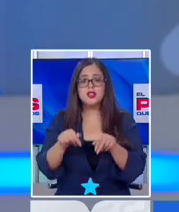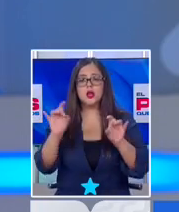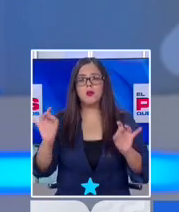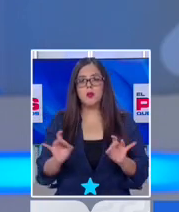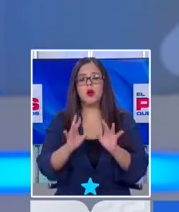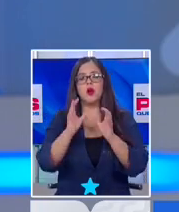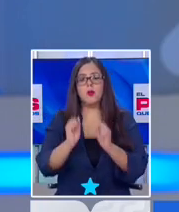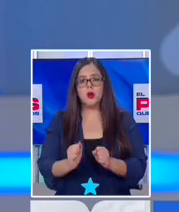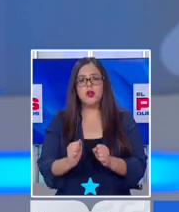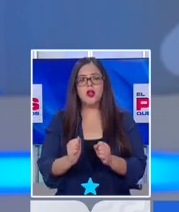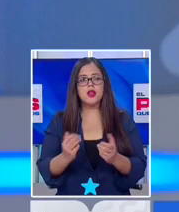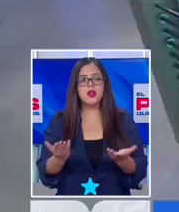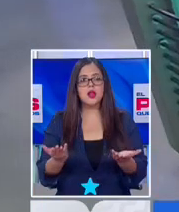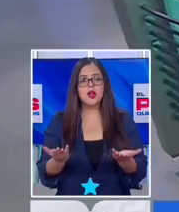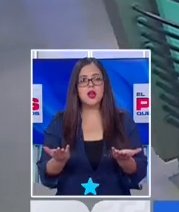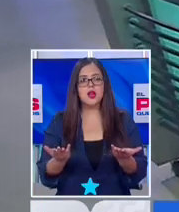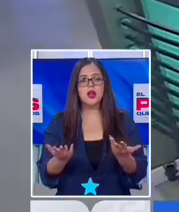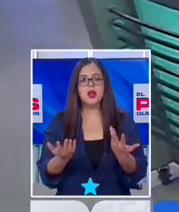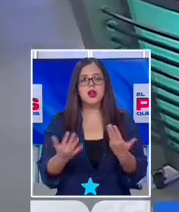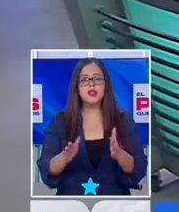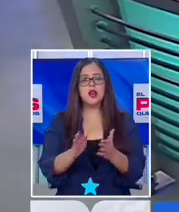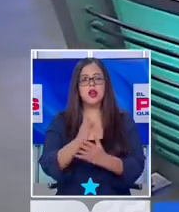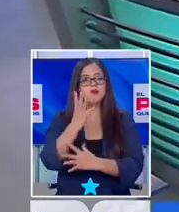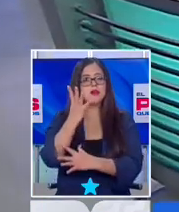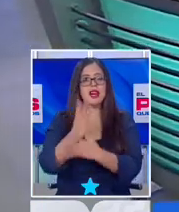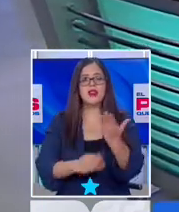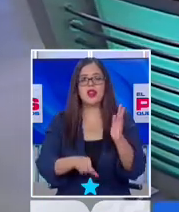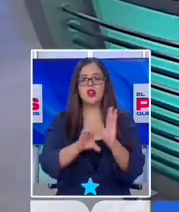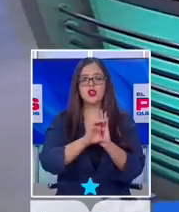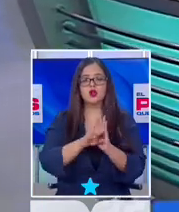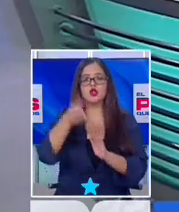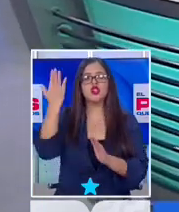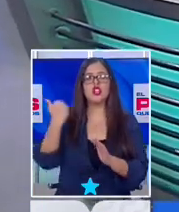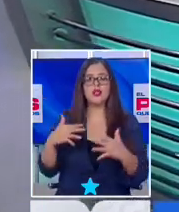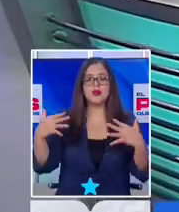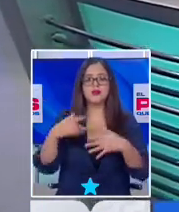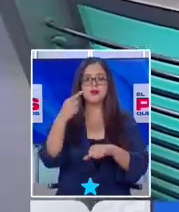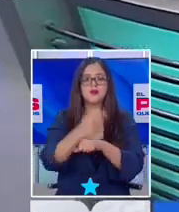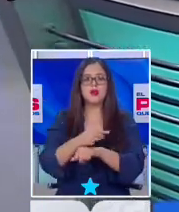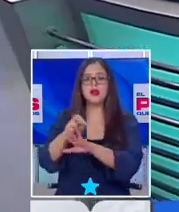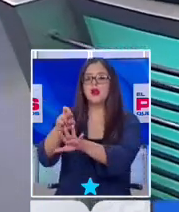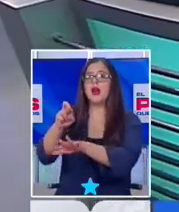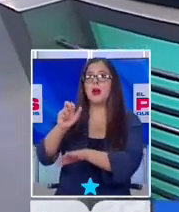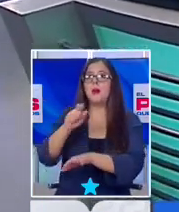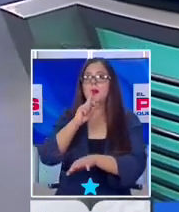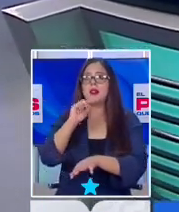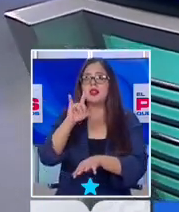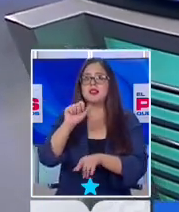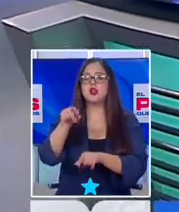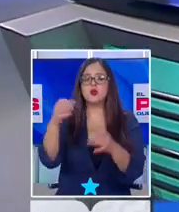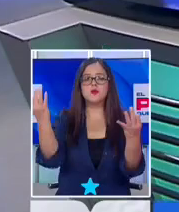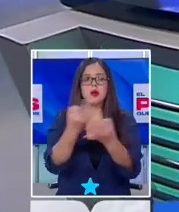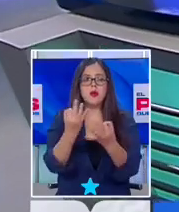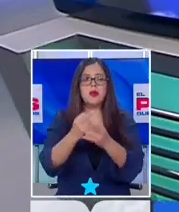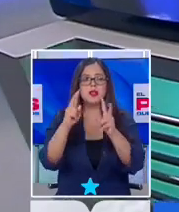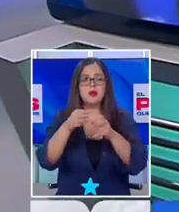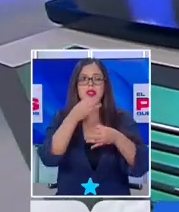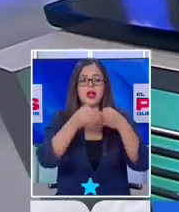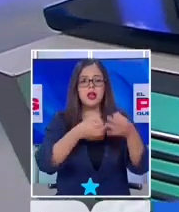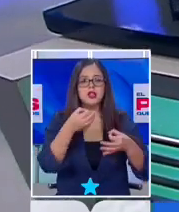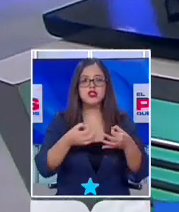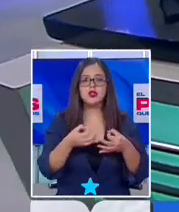posibilidad de poder borrar la constitución de la dictadura patricia y quiero seguir con ese punto se hablaba mucho de declaraciones claro